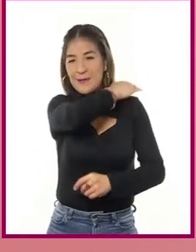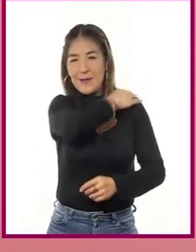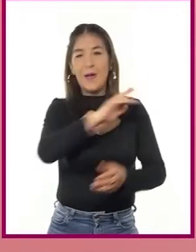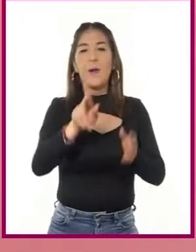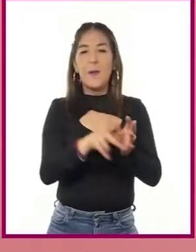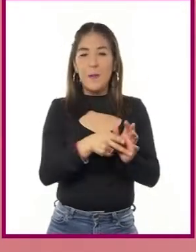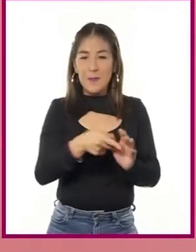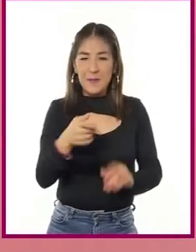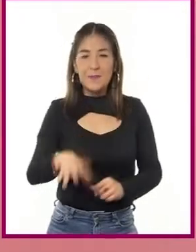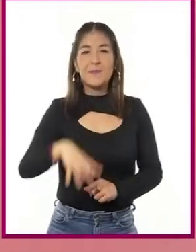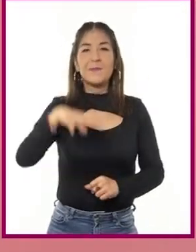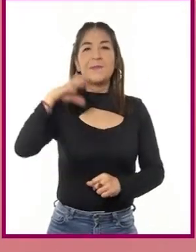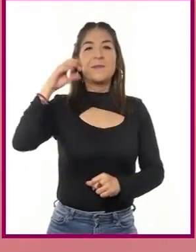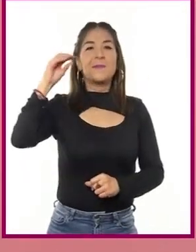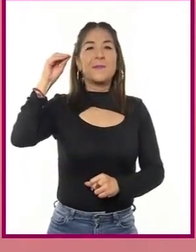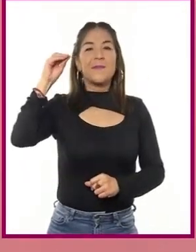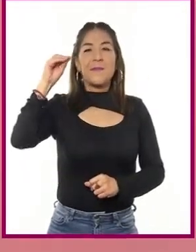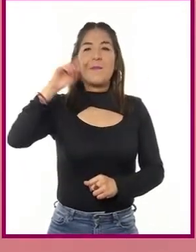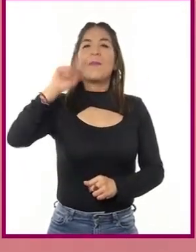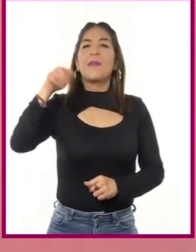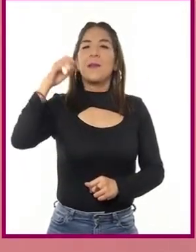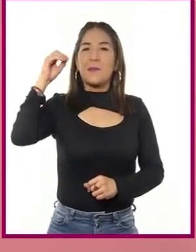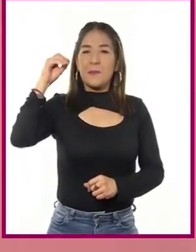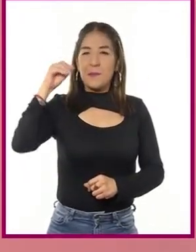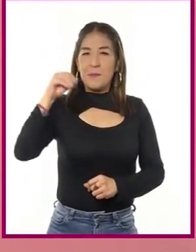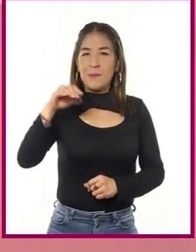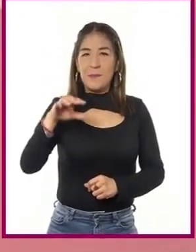vez, una vez más.